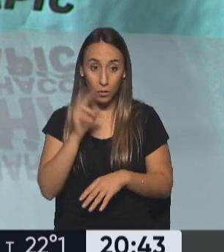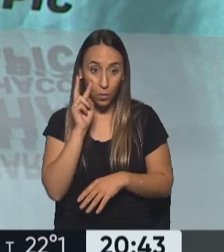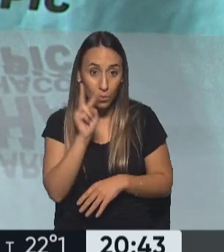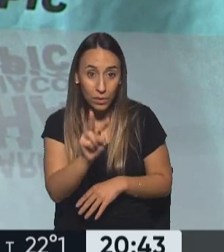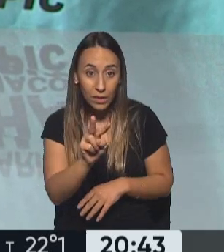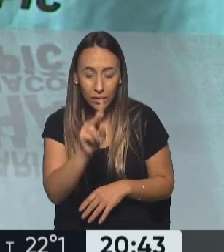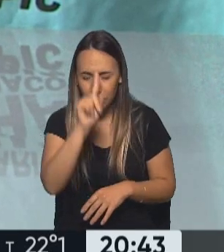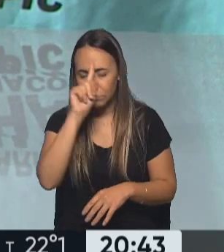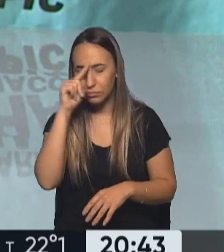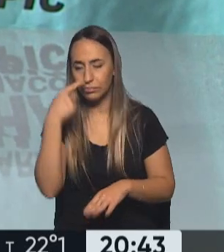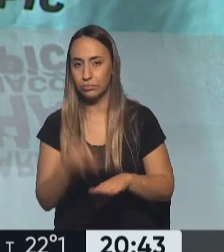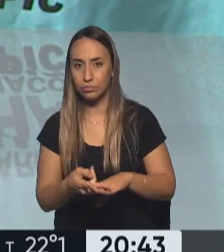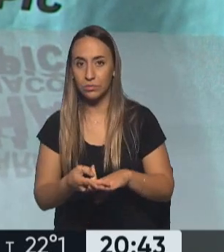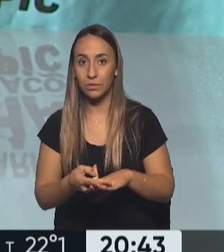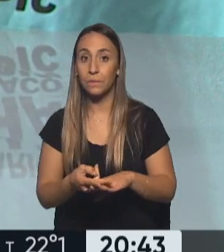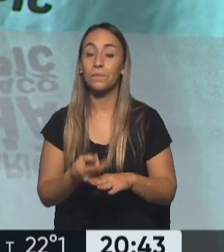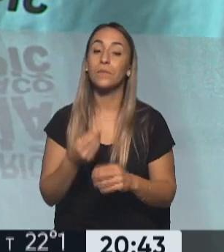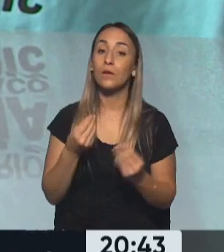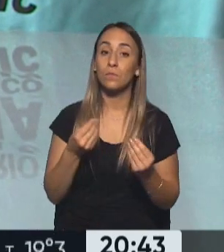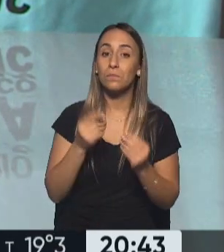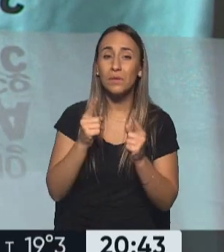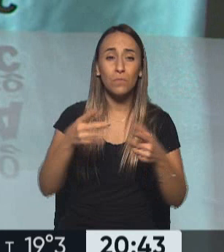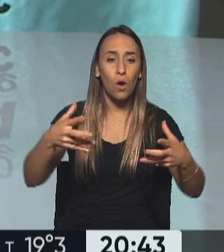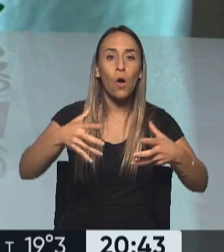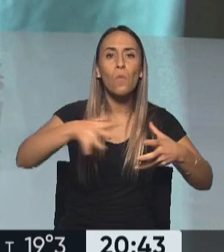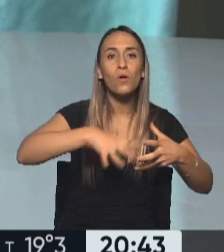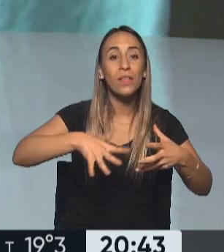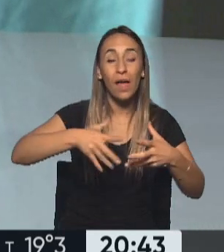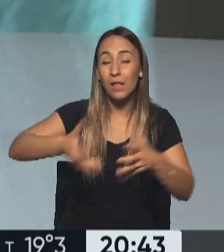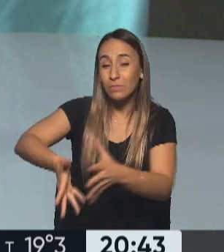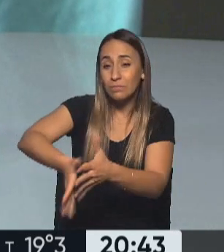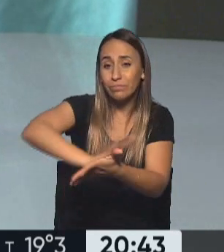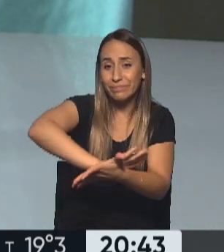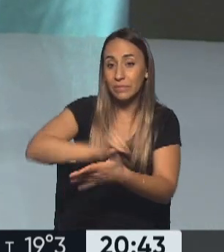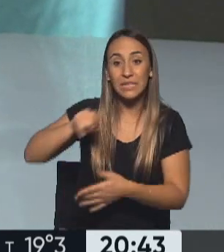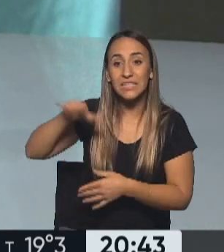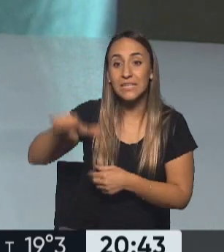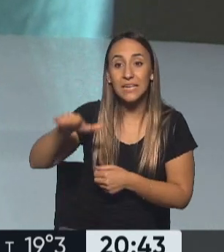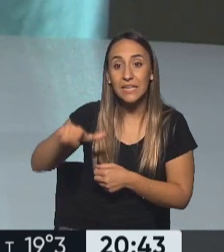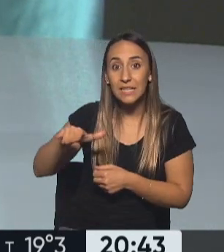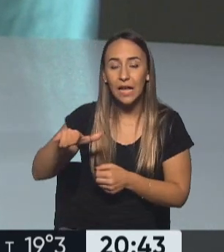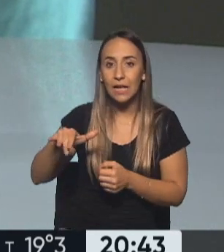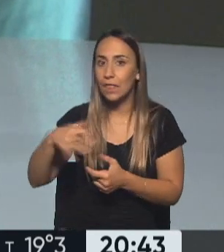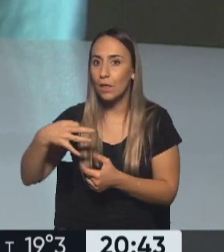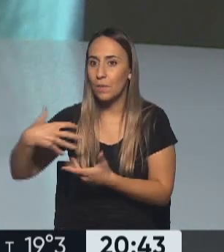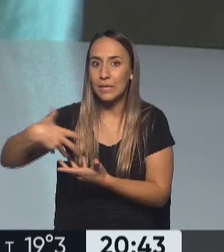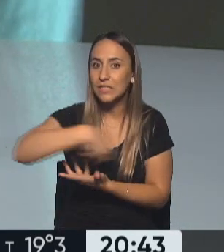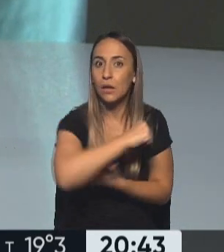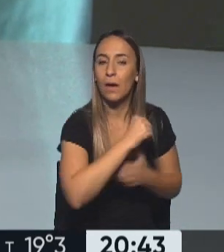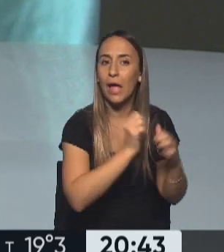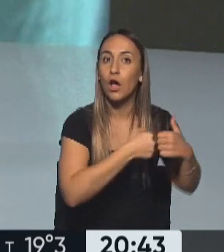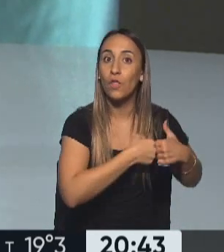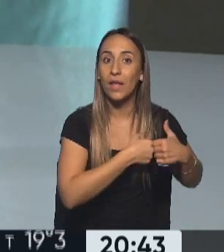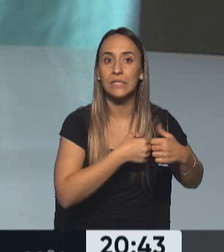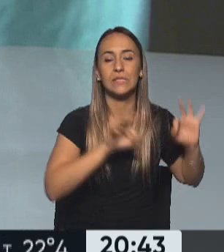ella hablaba de los miembros de su propia comunidad, masacrados. Tan chiquita ella, la tuvieron que esconder para poder sobrevivir.